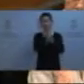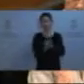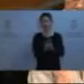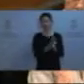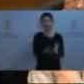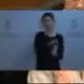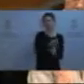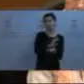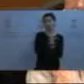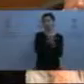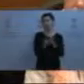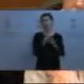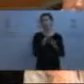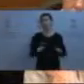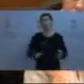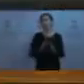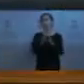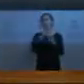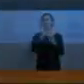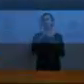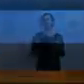cambien, se ha caído definitivamente la capilla, consejero.